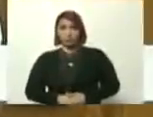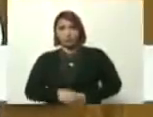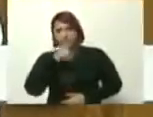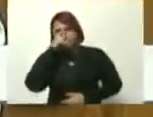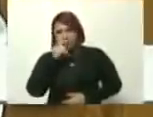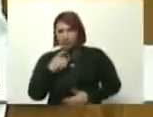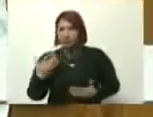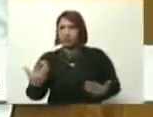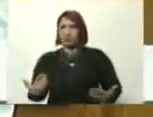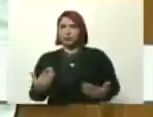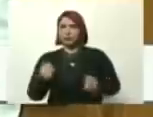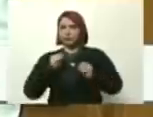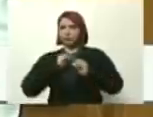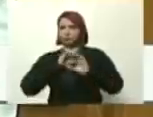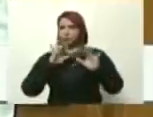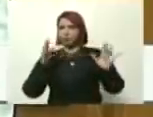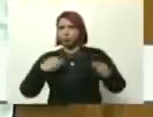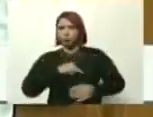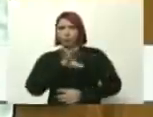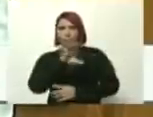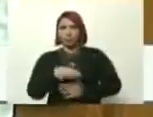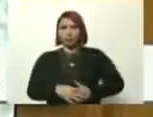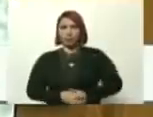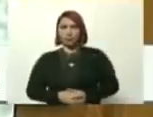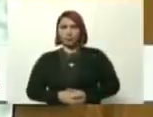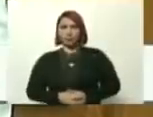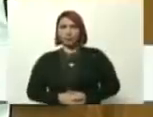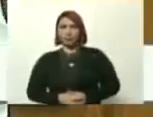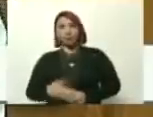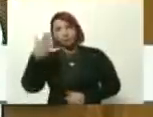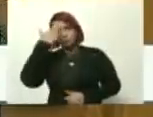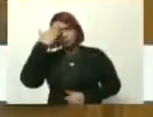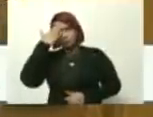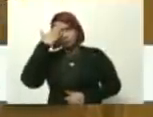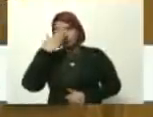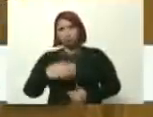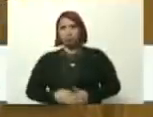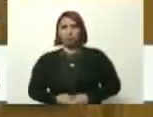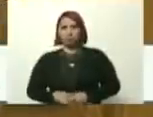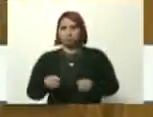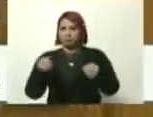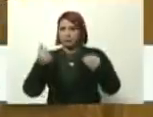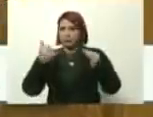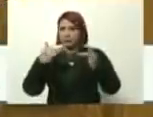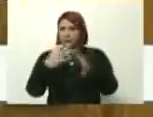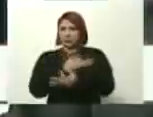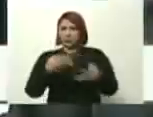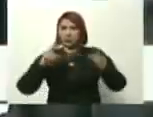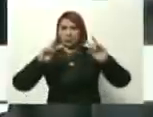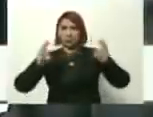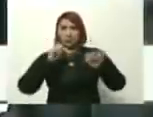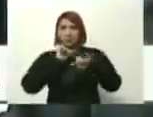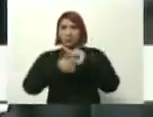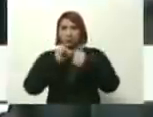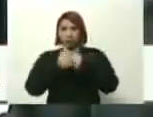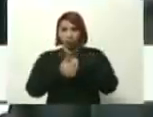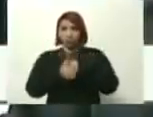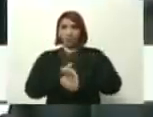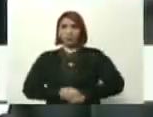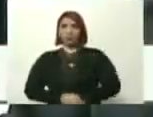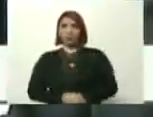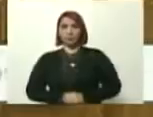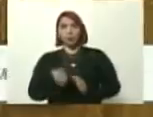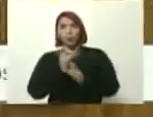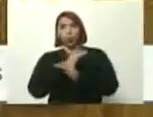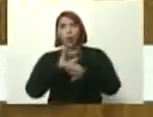año de brillo para nuestra patria. Sabemos los incontables éxitos en materia deportiva, en los